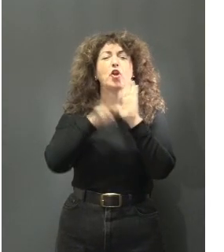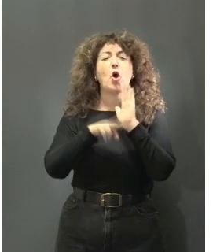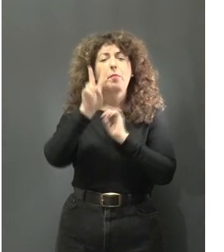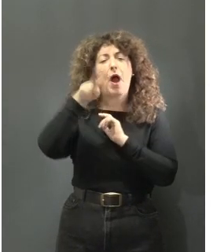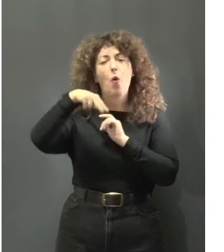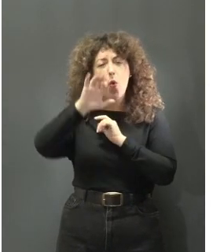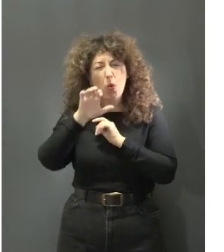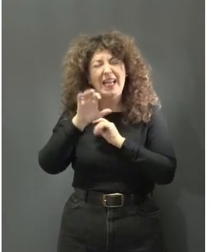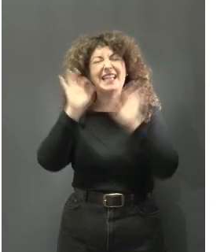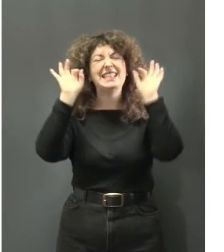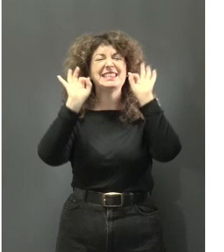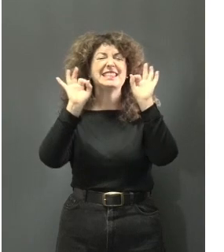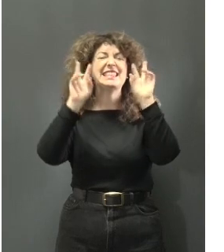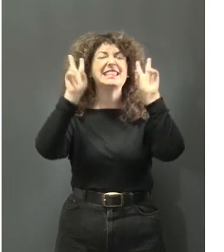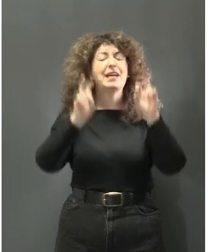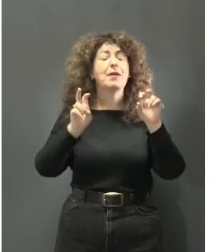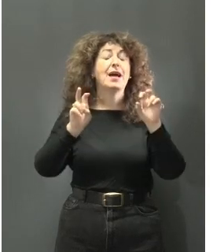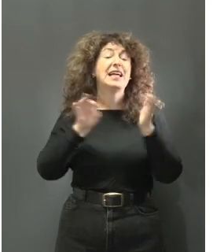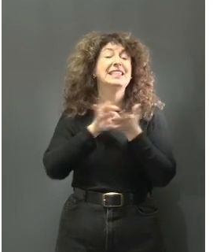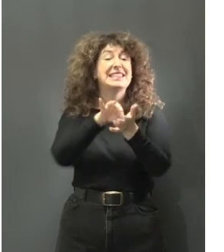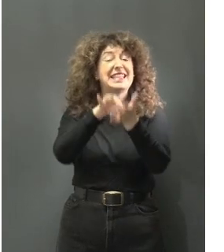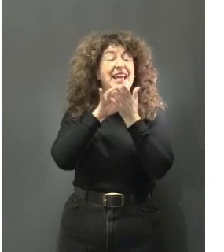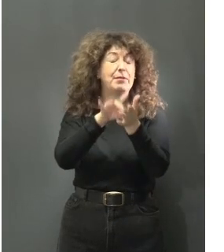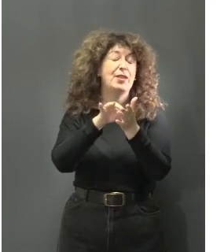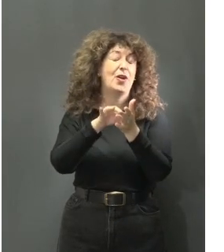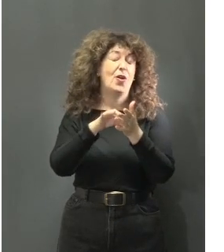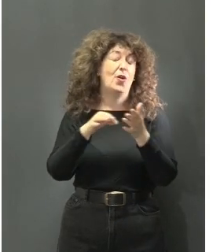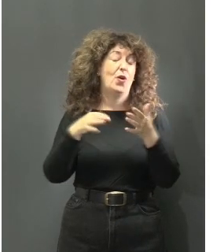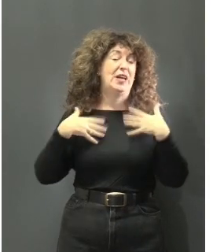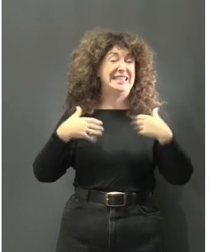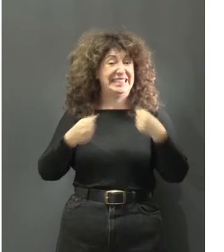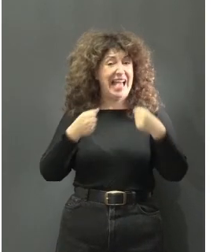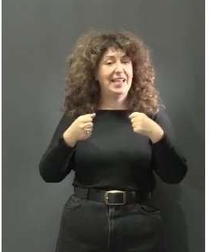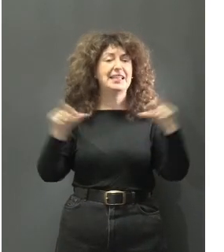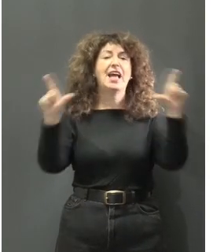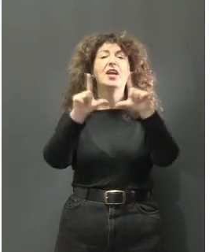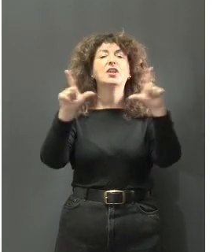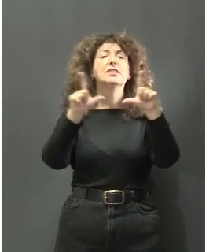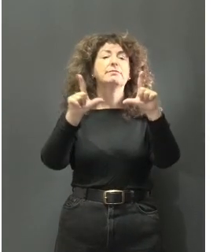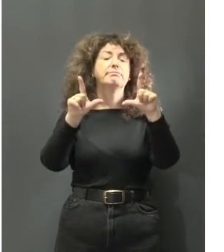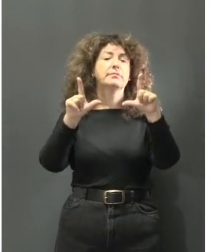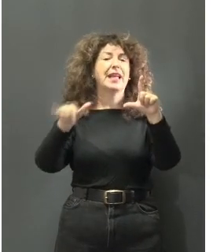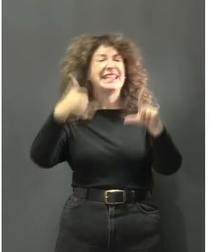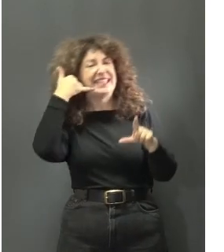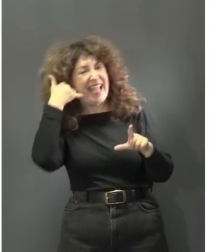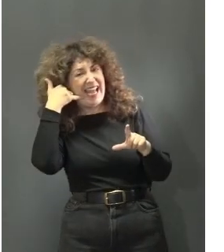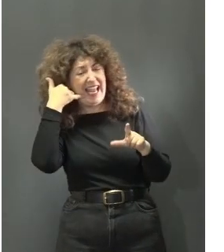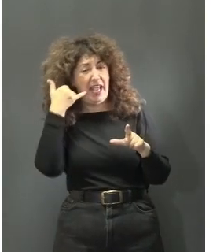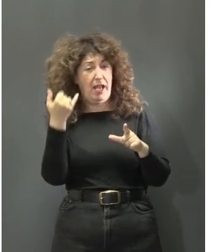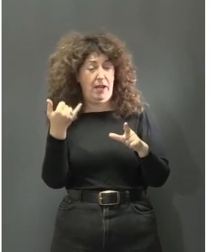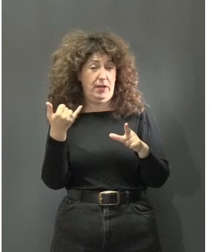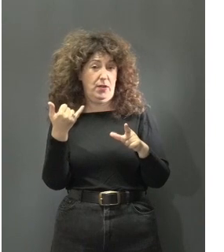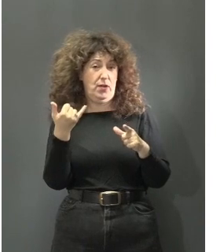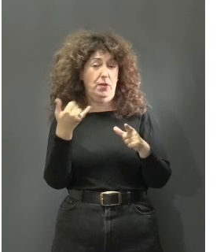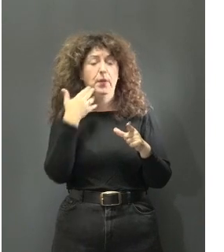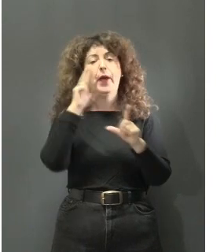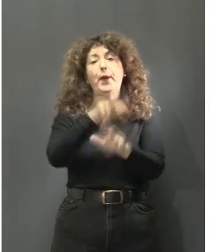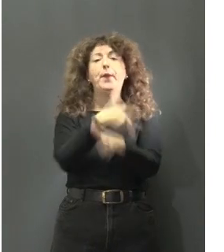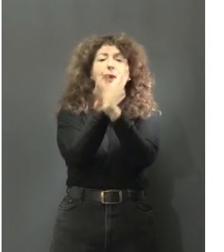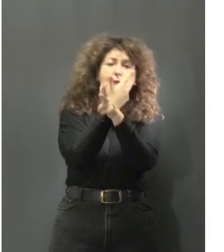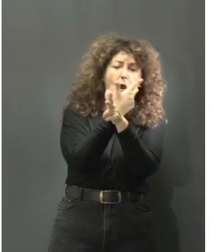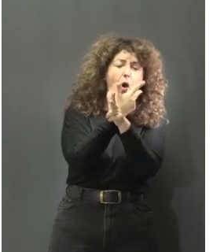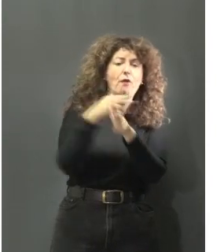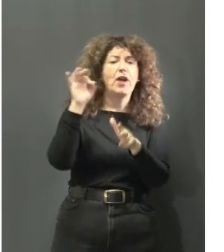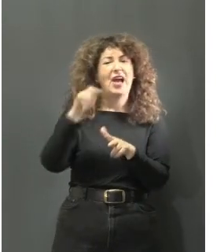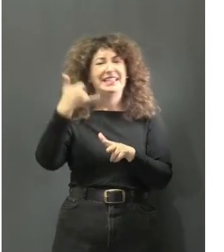UNE, sobre servicios sanitarios teleconsulta. Todo lo que pueden ser los servicios prestados a través de